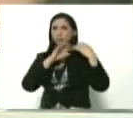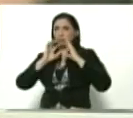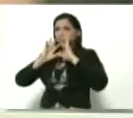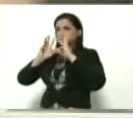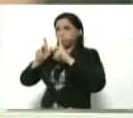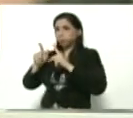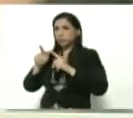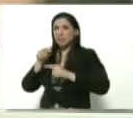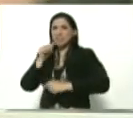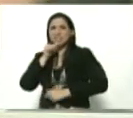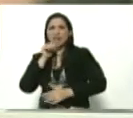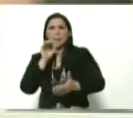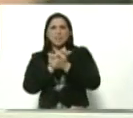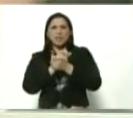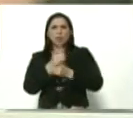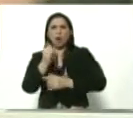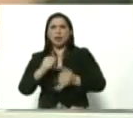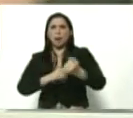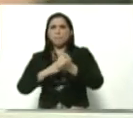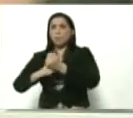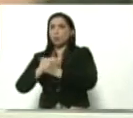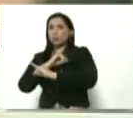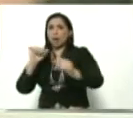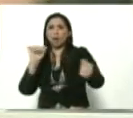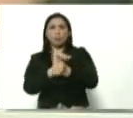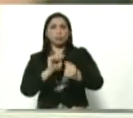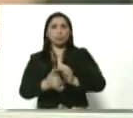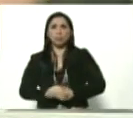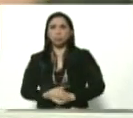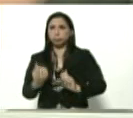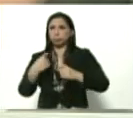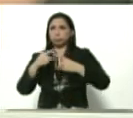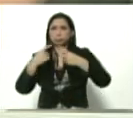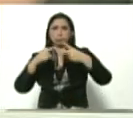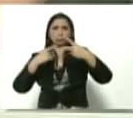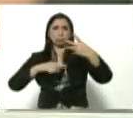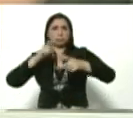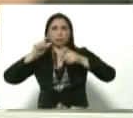sus cómplices. Están capturados varios cómplices.